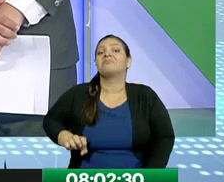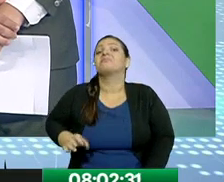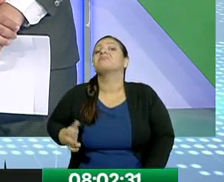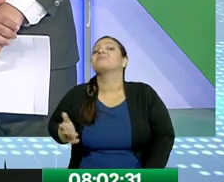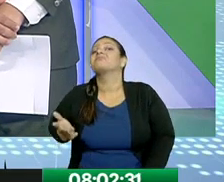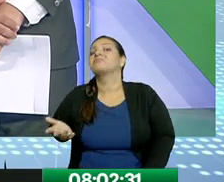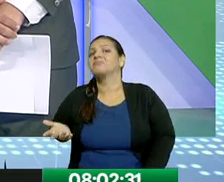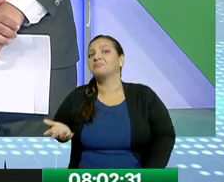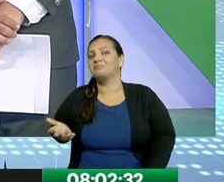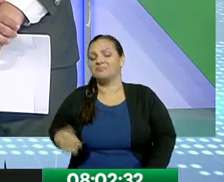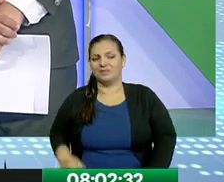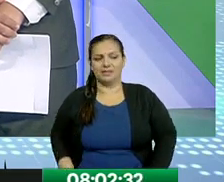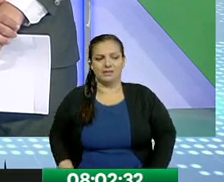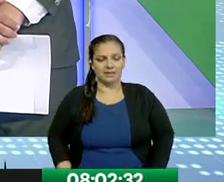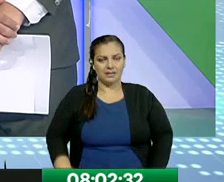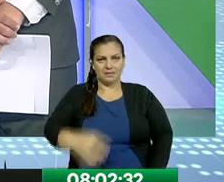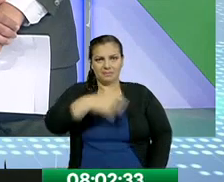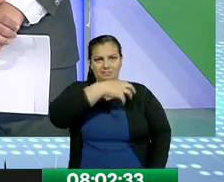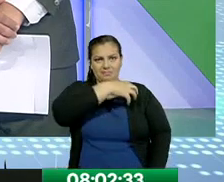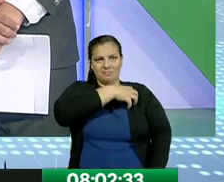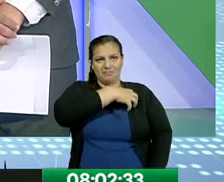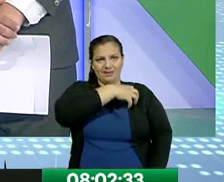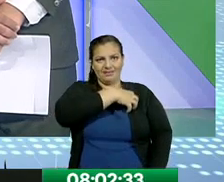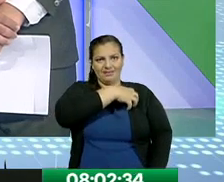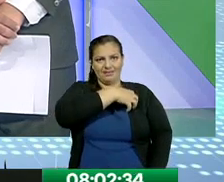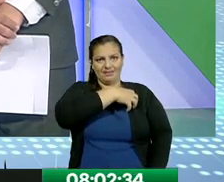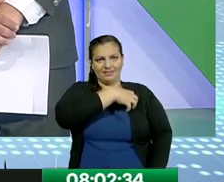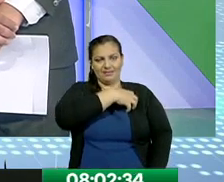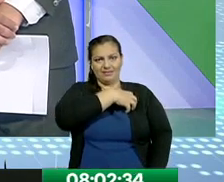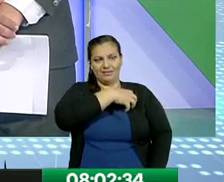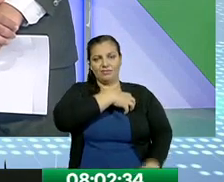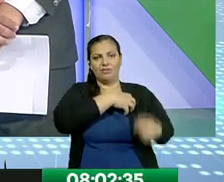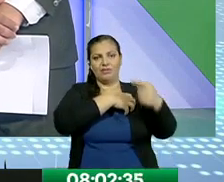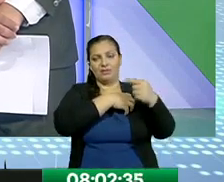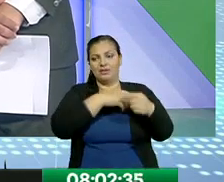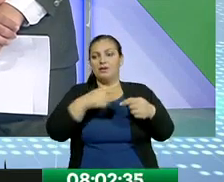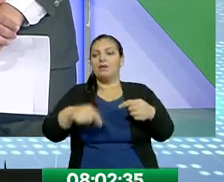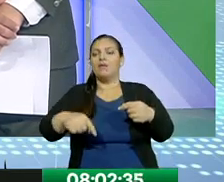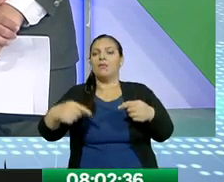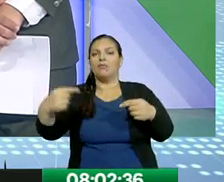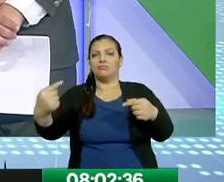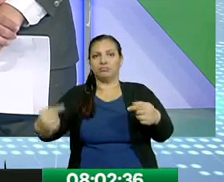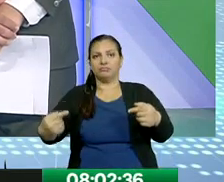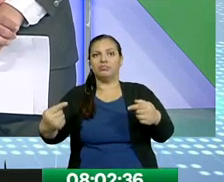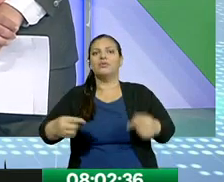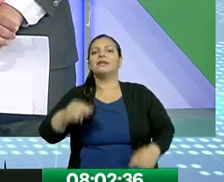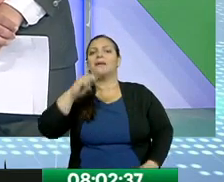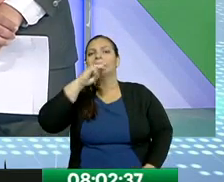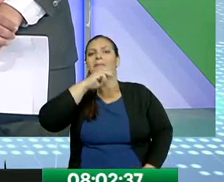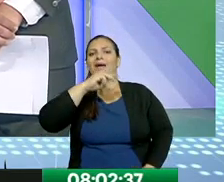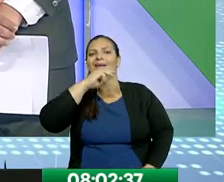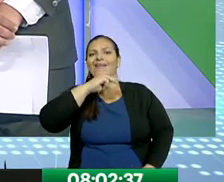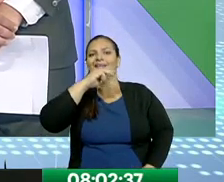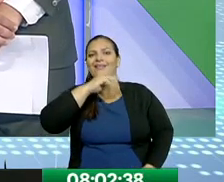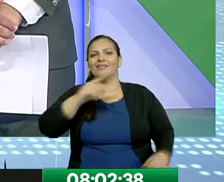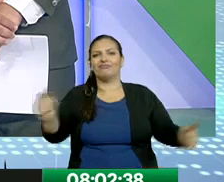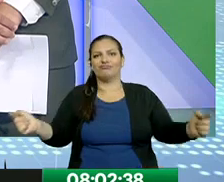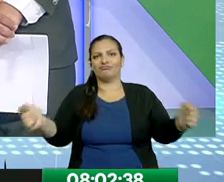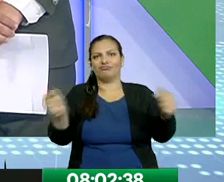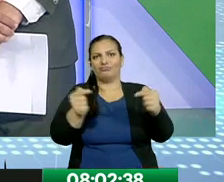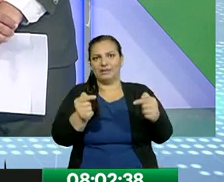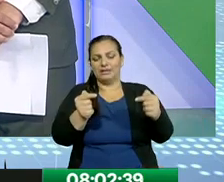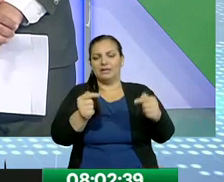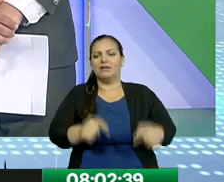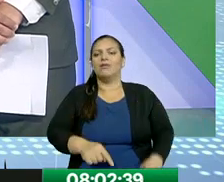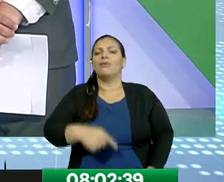de visitante con el Delfín. Y el MLE Nacional en Quito. El MLE con Nacional en Quito, que no es fácil, pero vamos a ver qué pasa. En